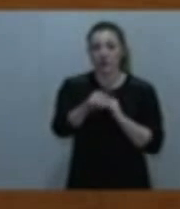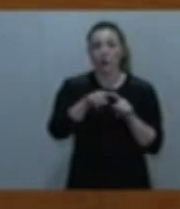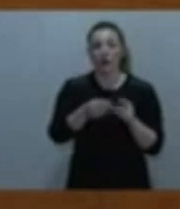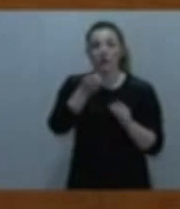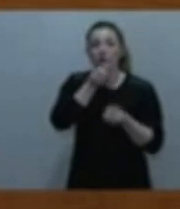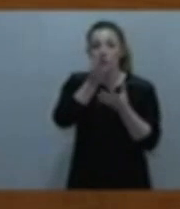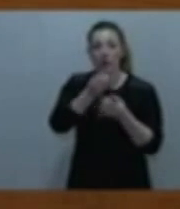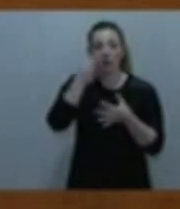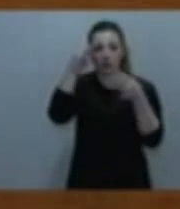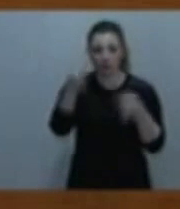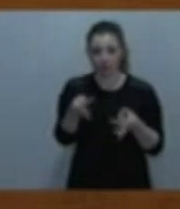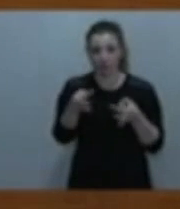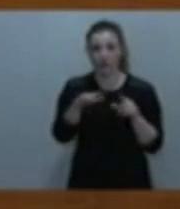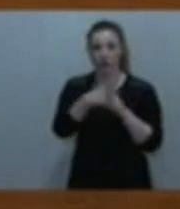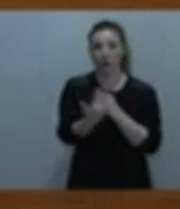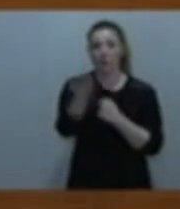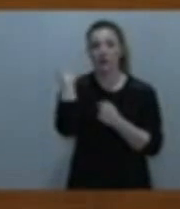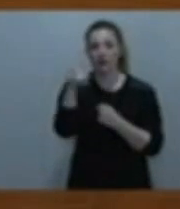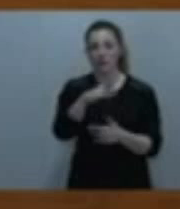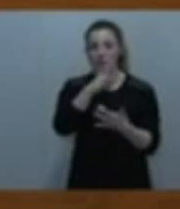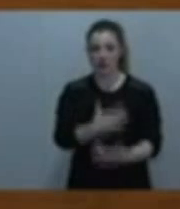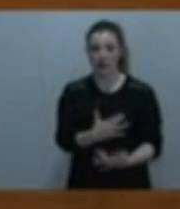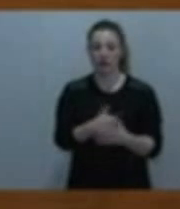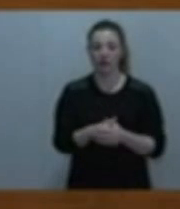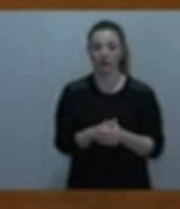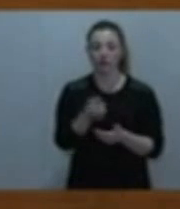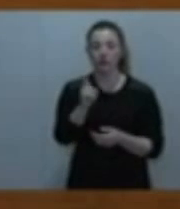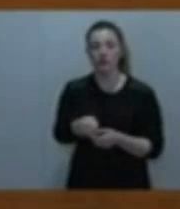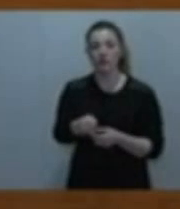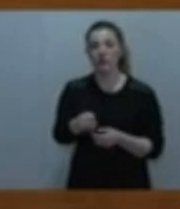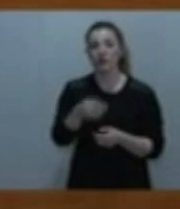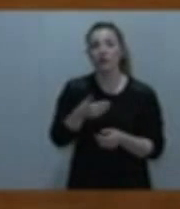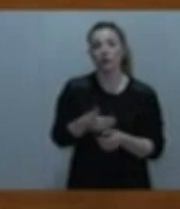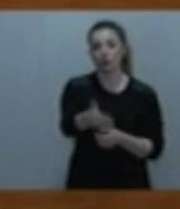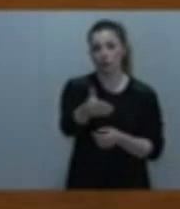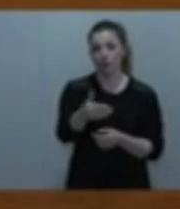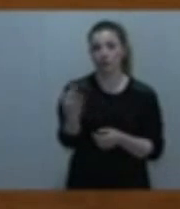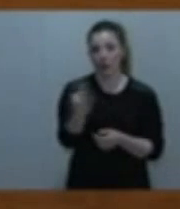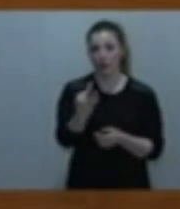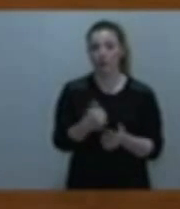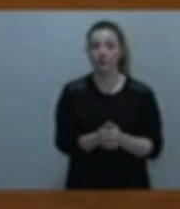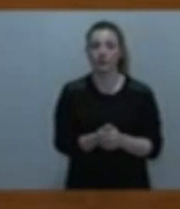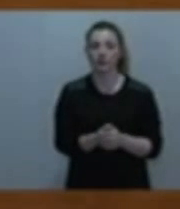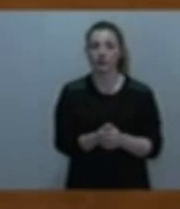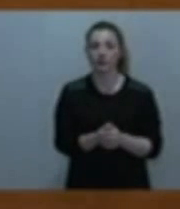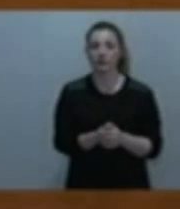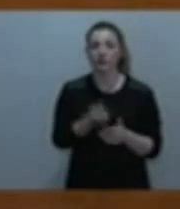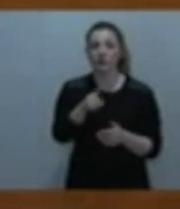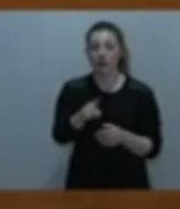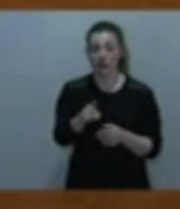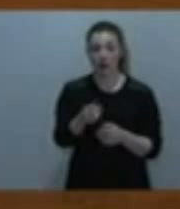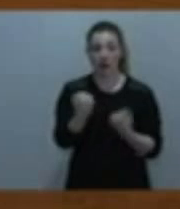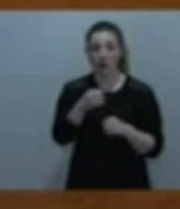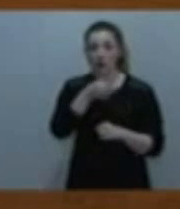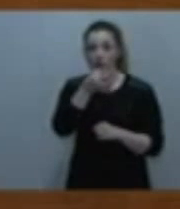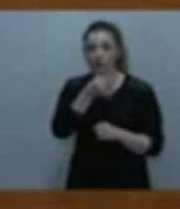su situación pasada y presente, pero también con la vista puesta en el futuro, sumándonos, aunque sea oralmente, a la